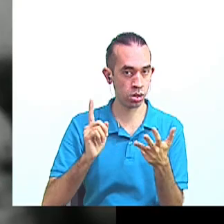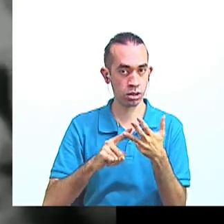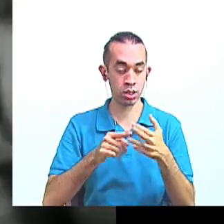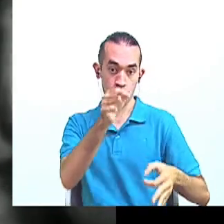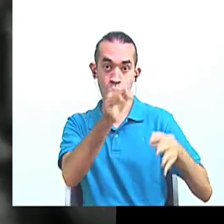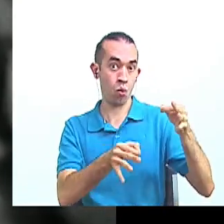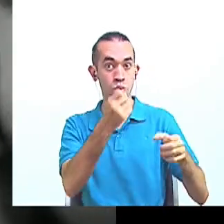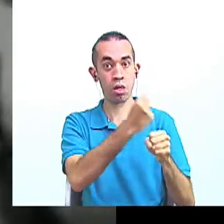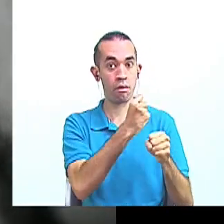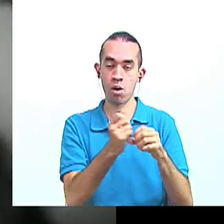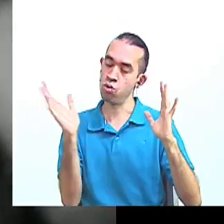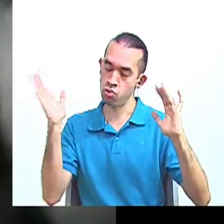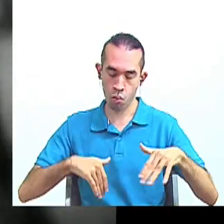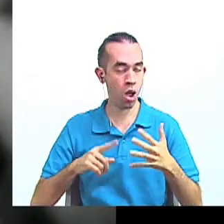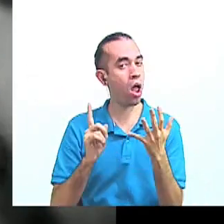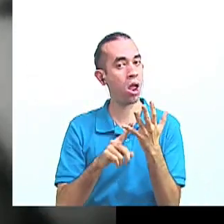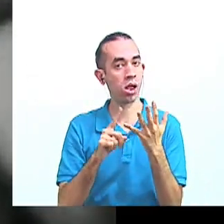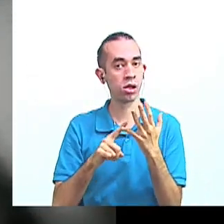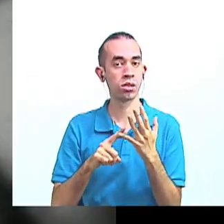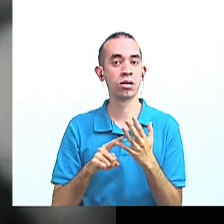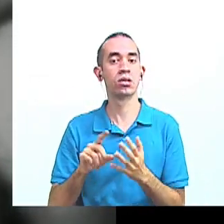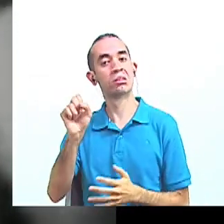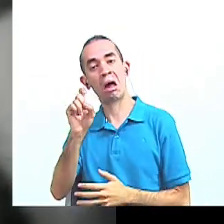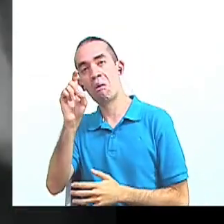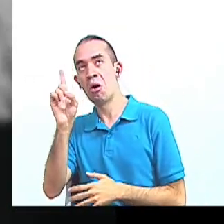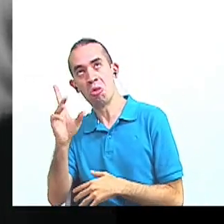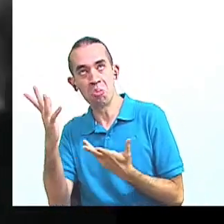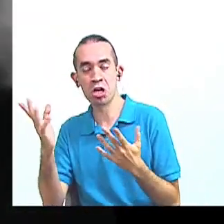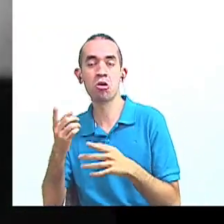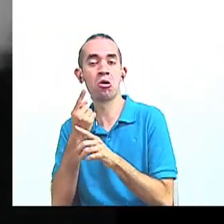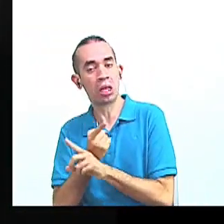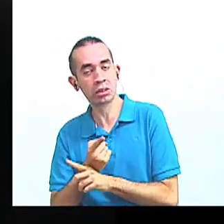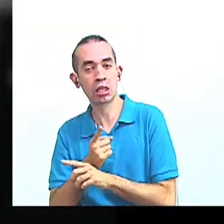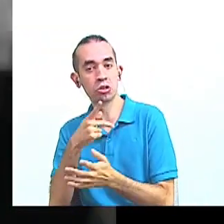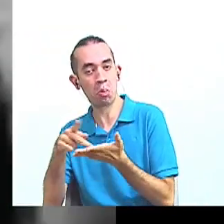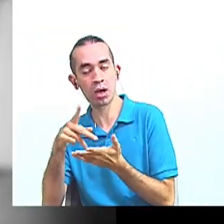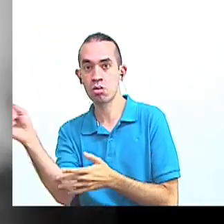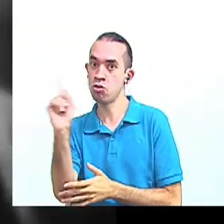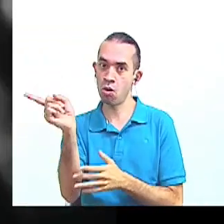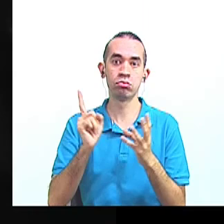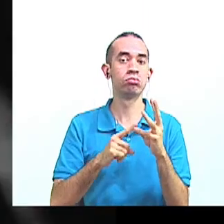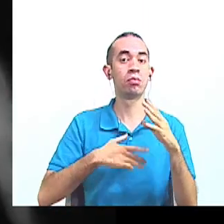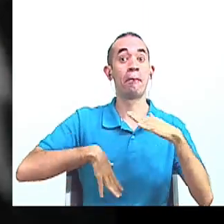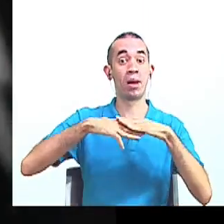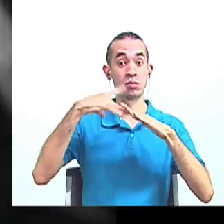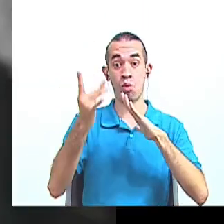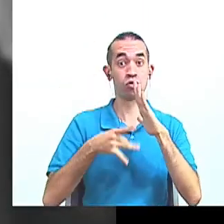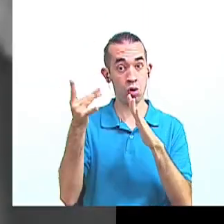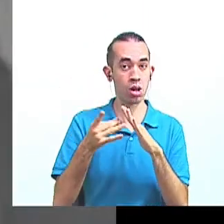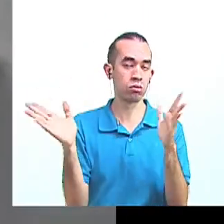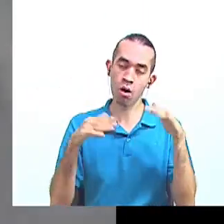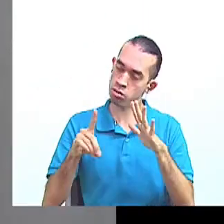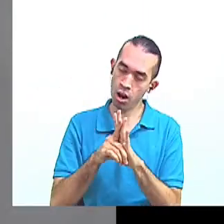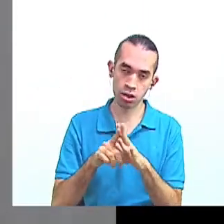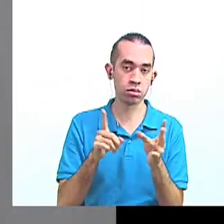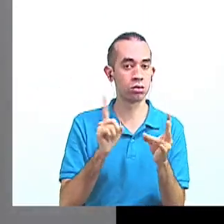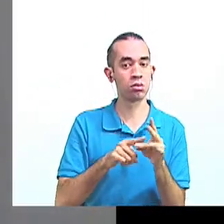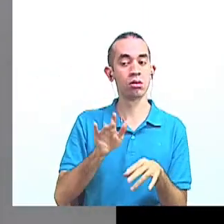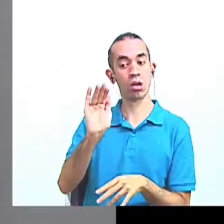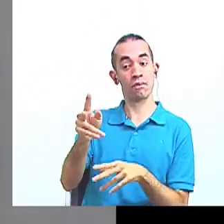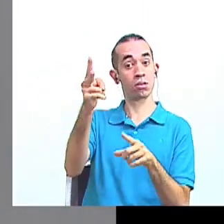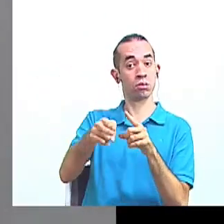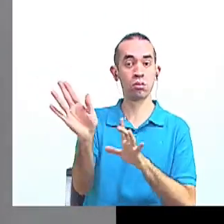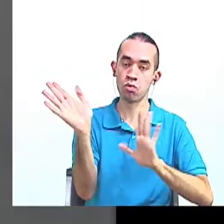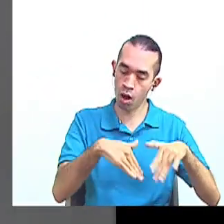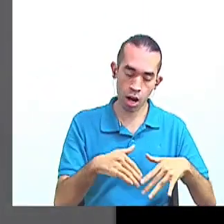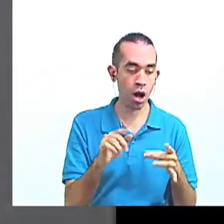ni descanso semanal pagado. No había derecho a una jornada máxima de 8 horas, ni a preaviso y auxilio de